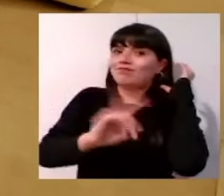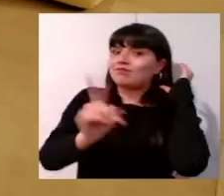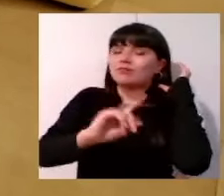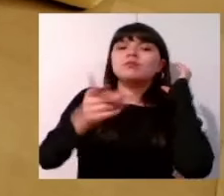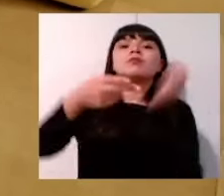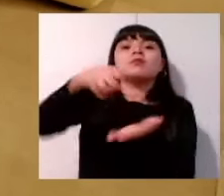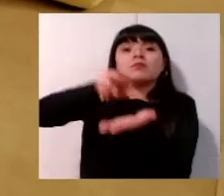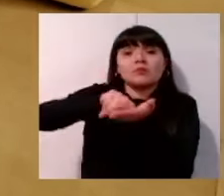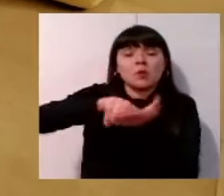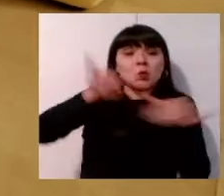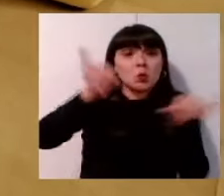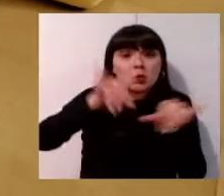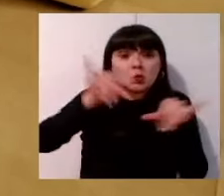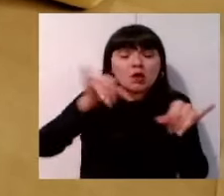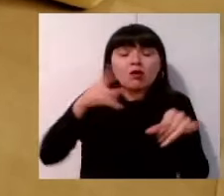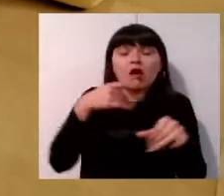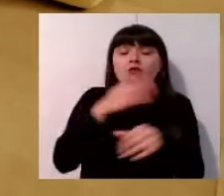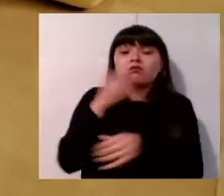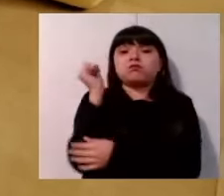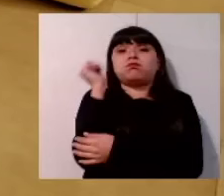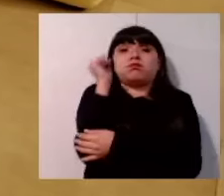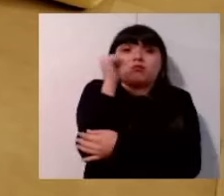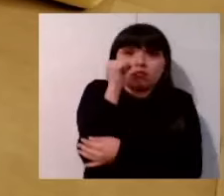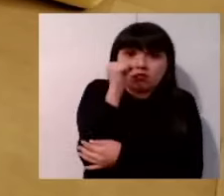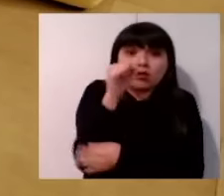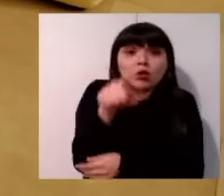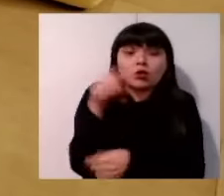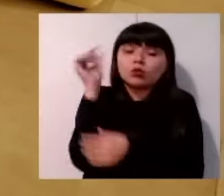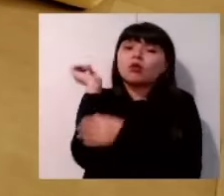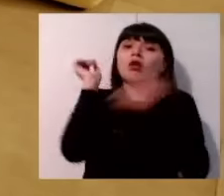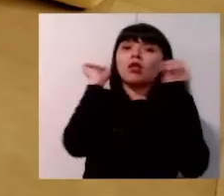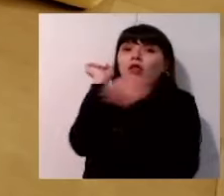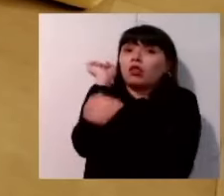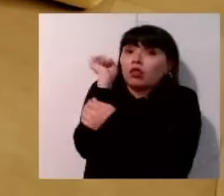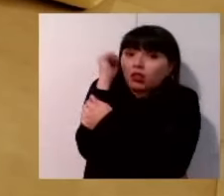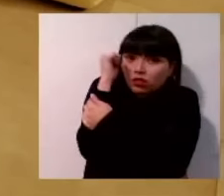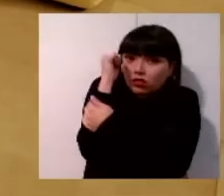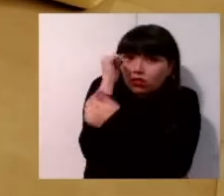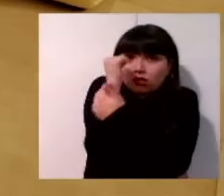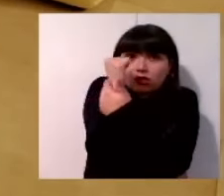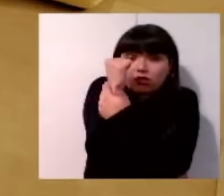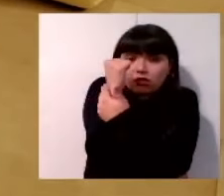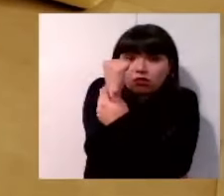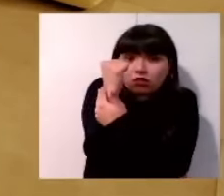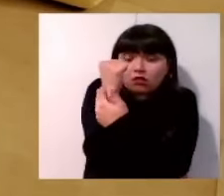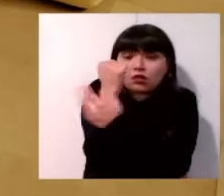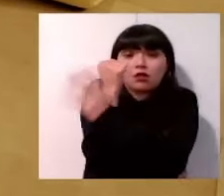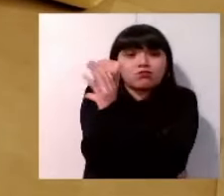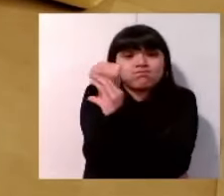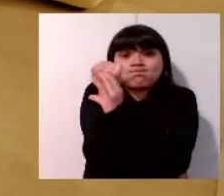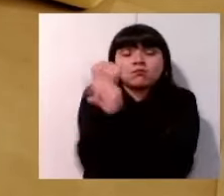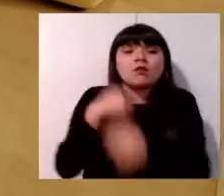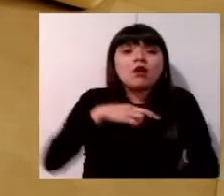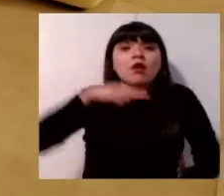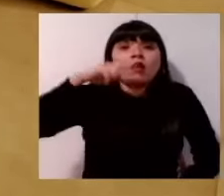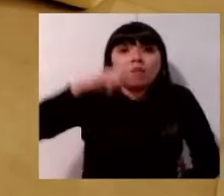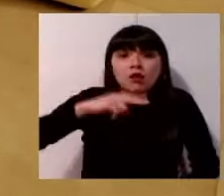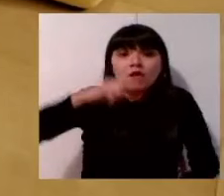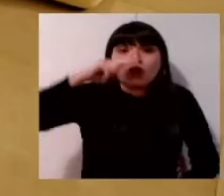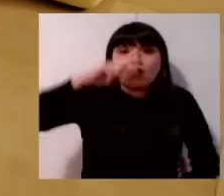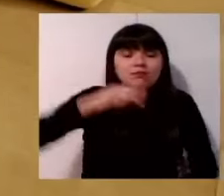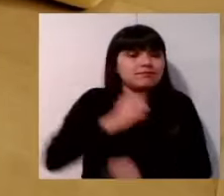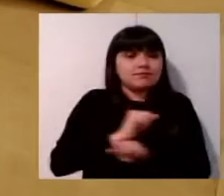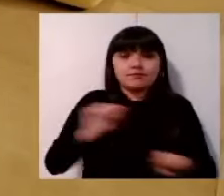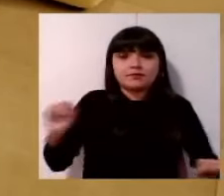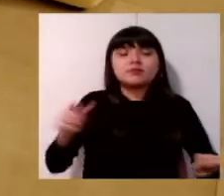que no controlan la cabeza, si tú le levantas la cabeza, ¿qué va a hacer? La va a doblar y eso obstruye más la vía aérea. Entonces, siempre plano, las